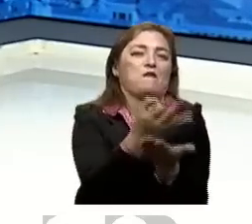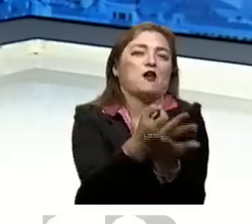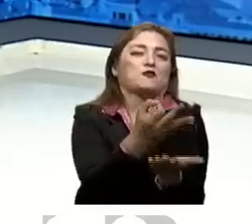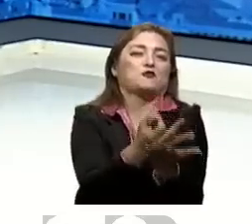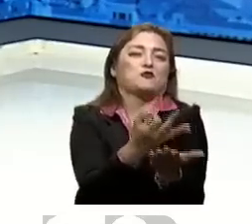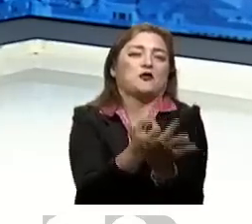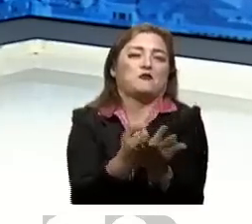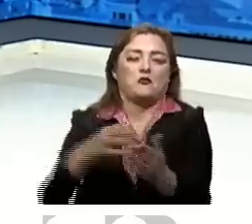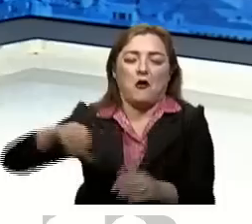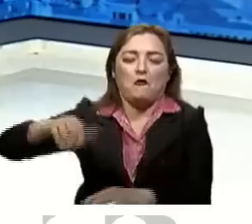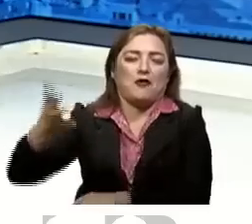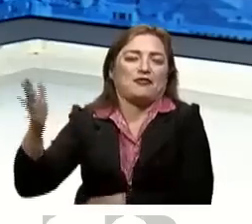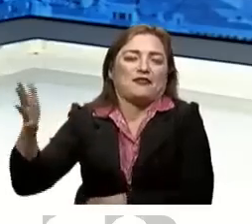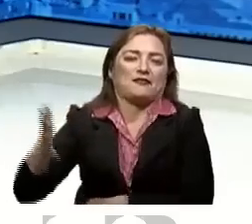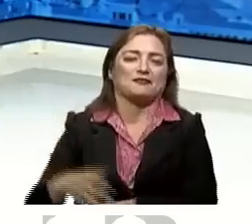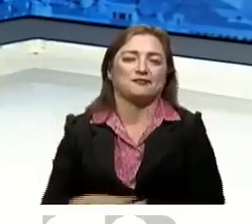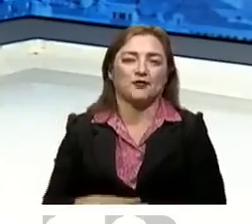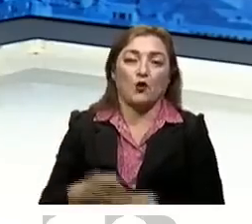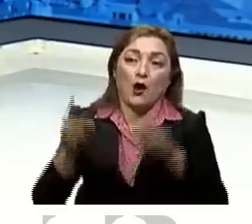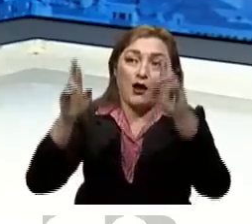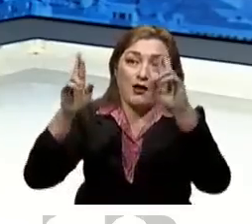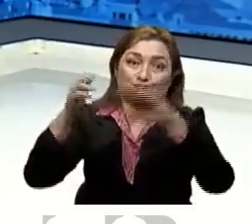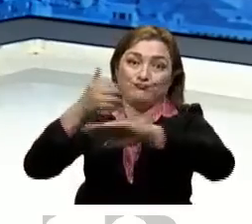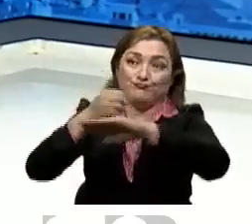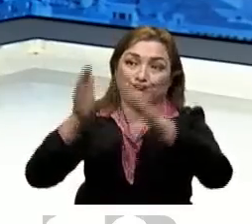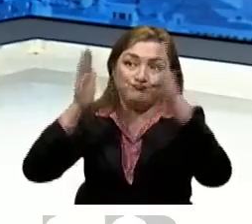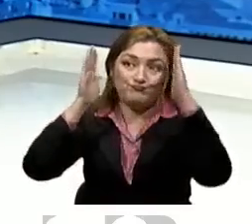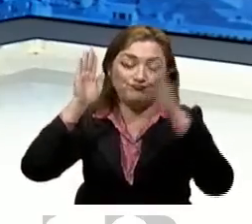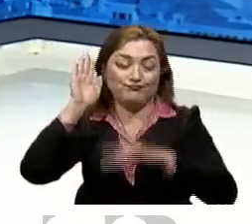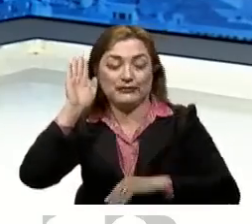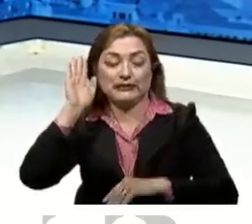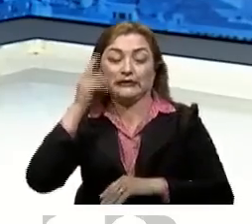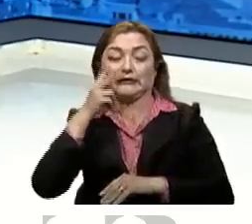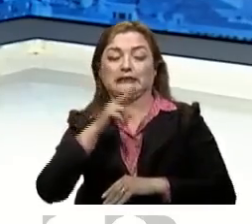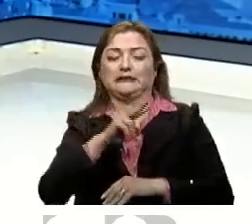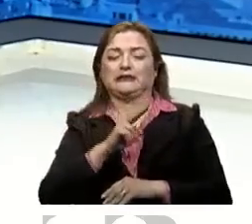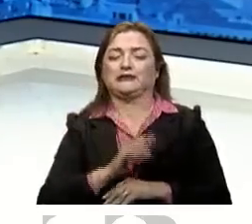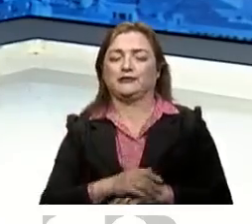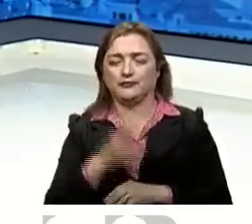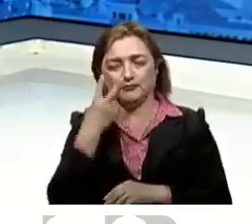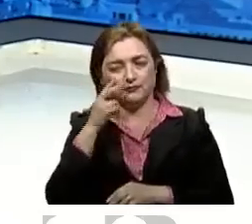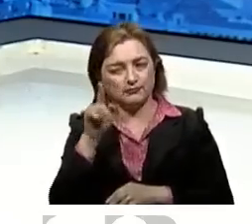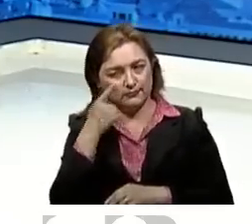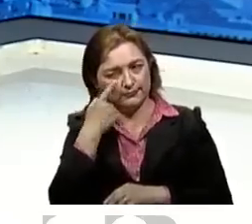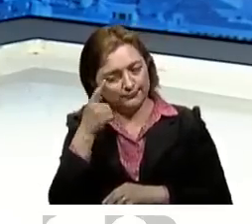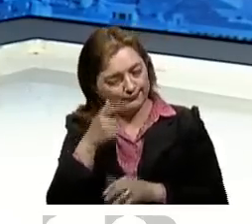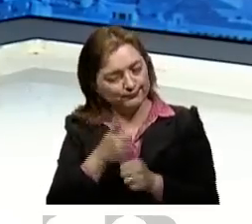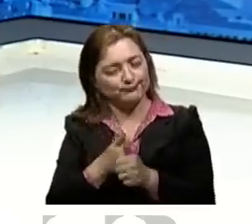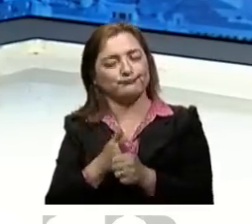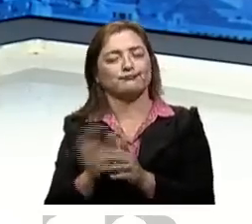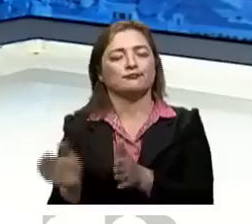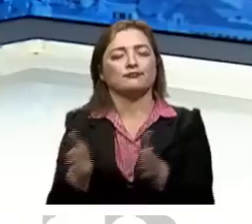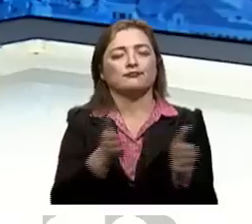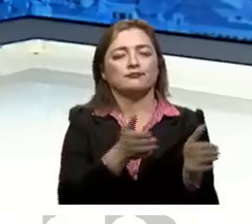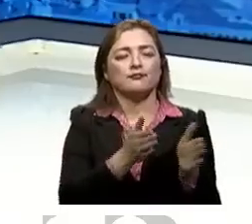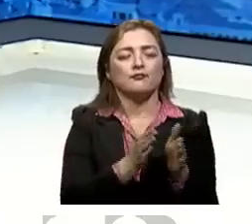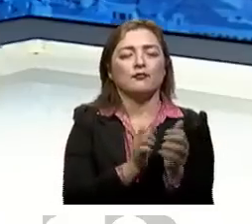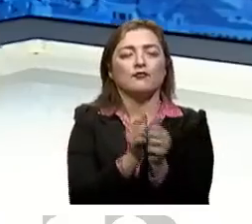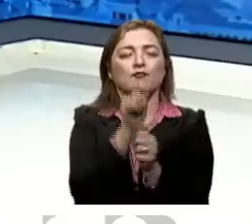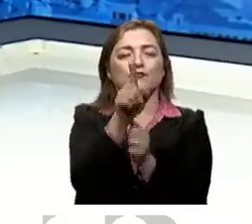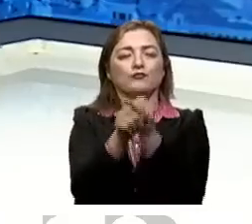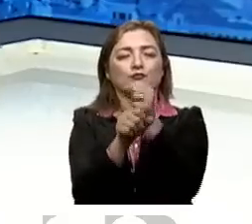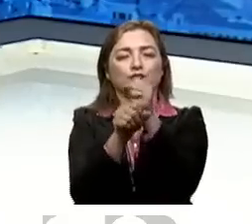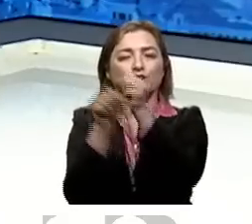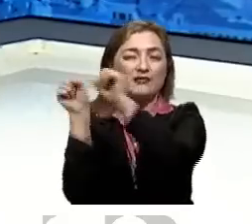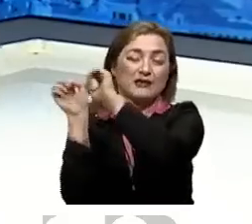tienen. Ojalá y las autoridades estén escuchando y nosotros vamos a dar seguimiento a este caso. Ahora les contamos que ha transcurrido un año desde que